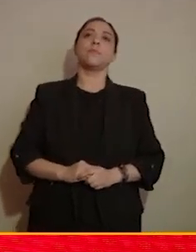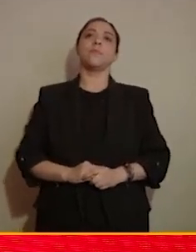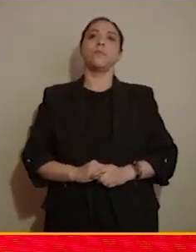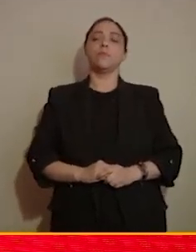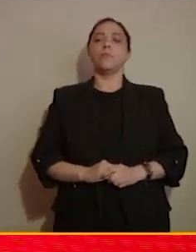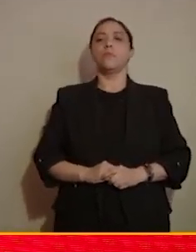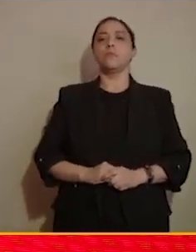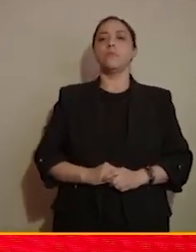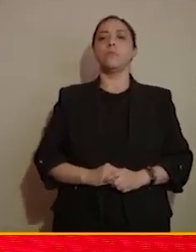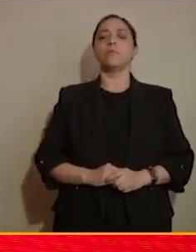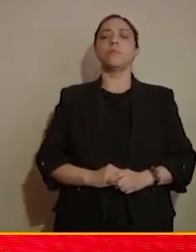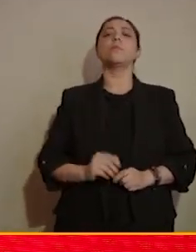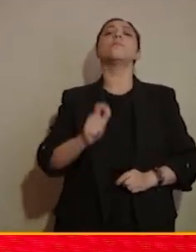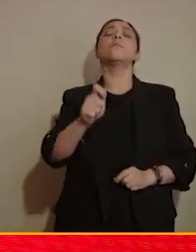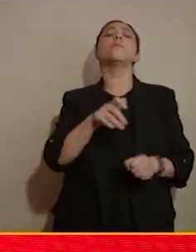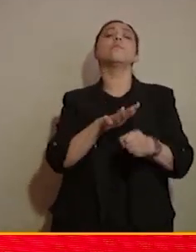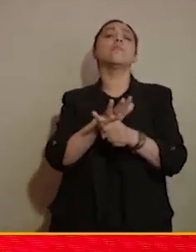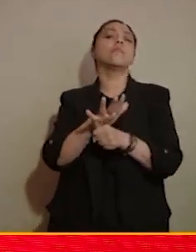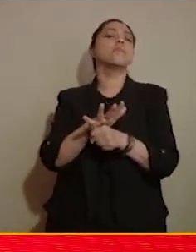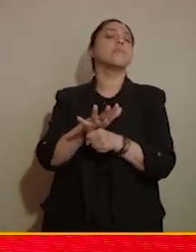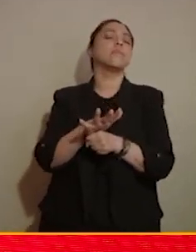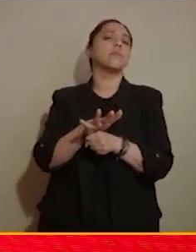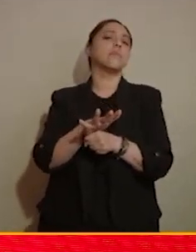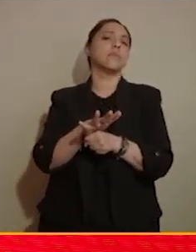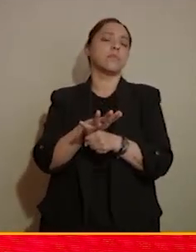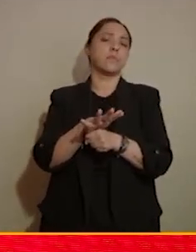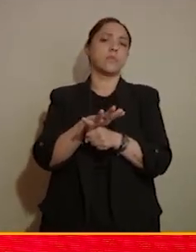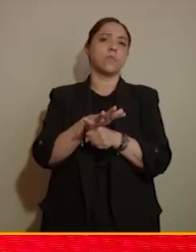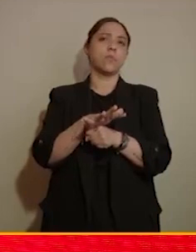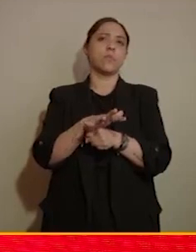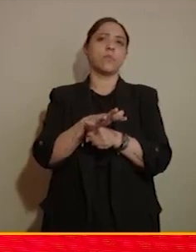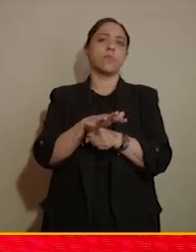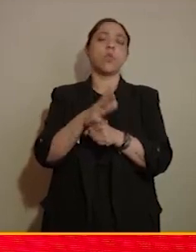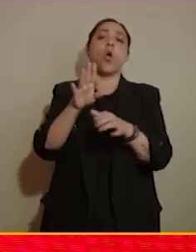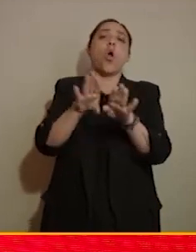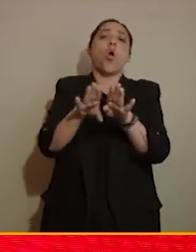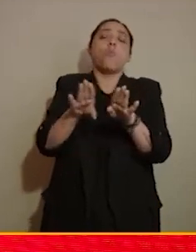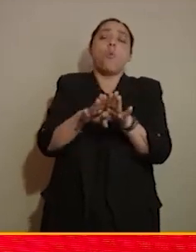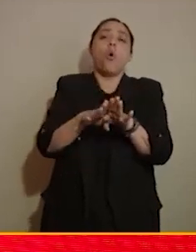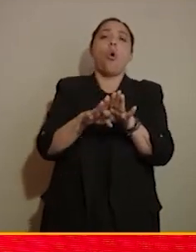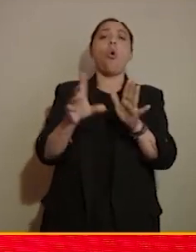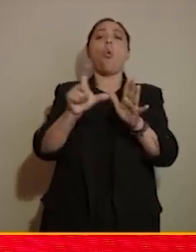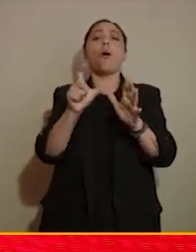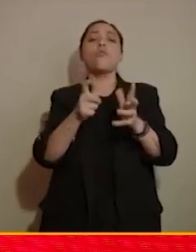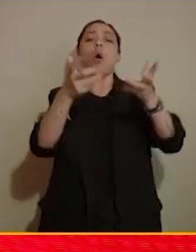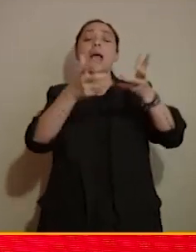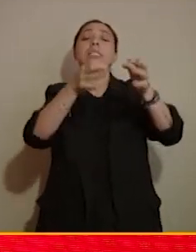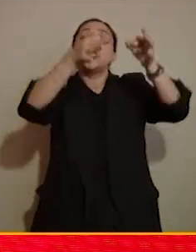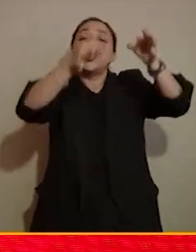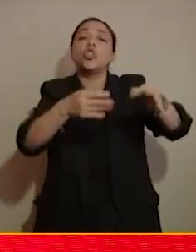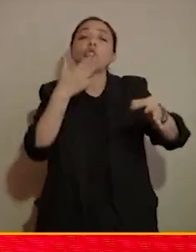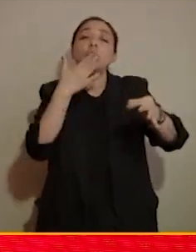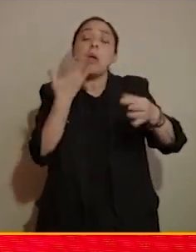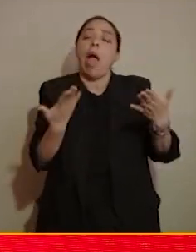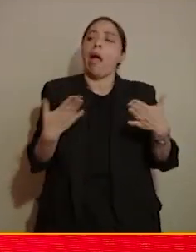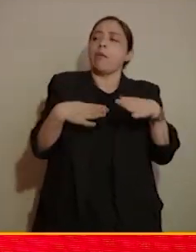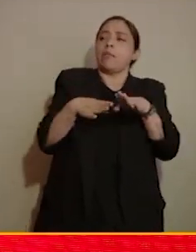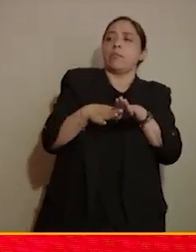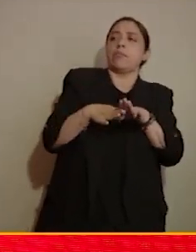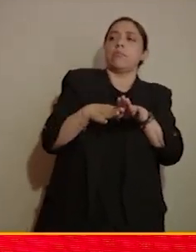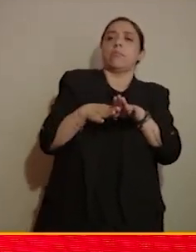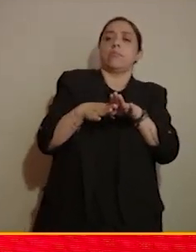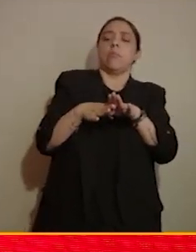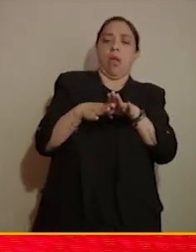debida diligencia no es algo que se hace a puertas cerradas por un equipo